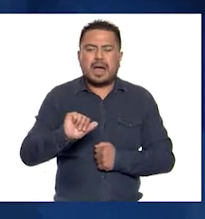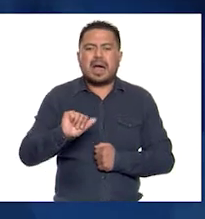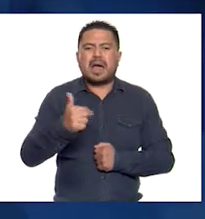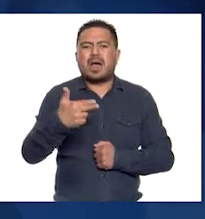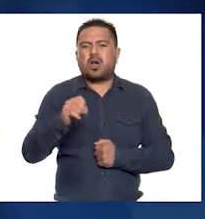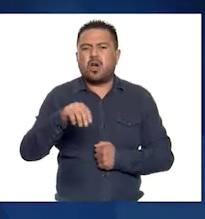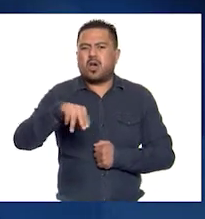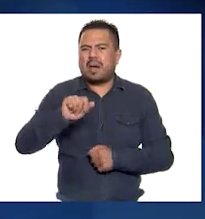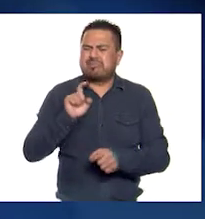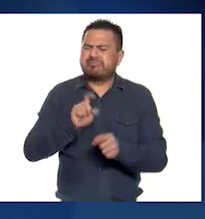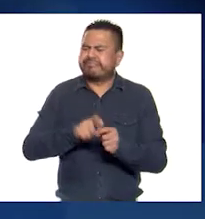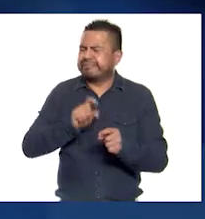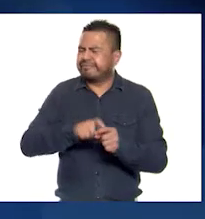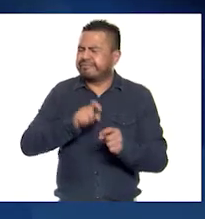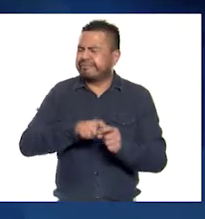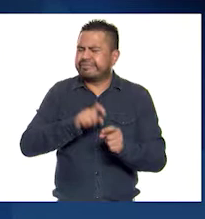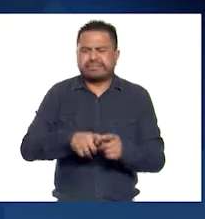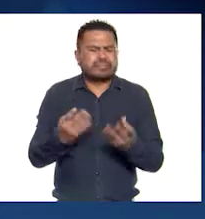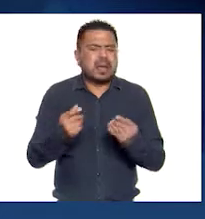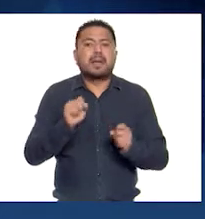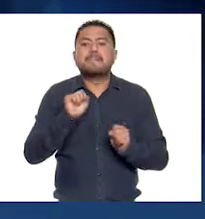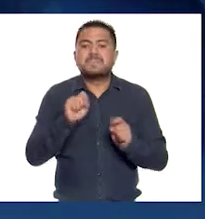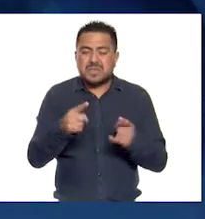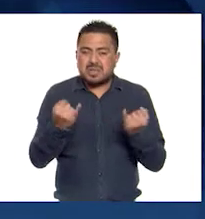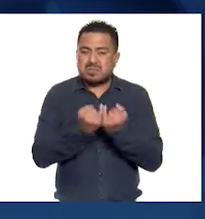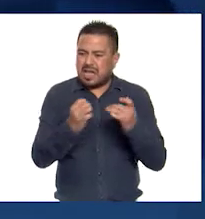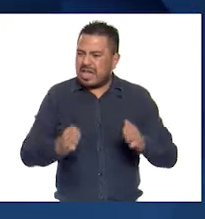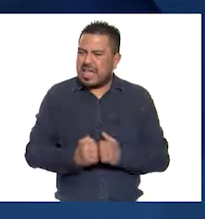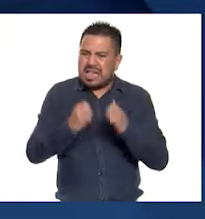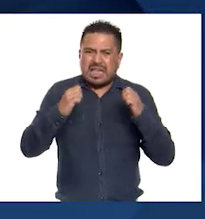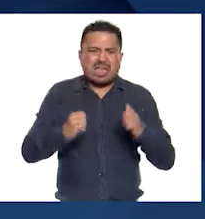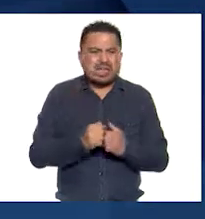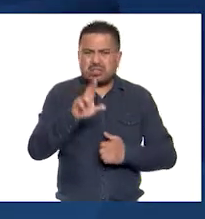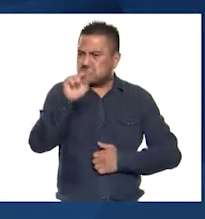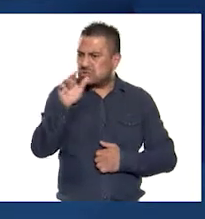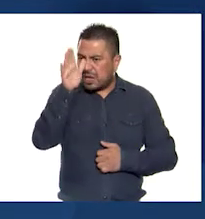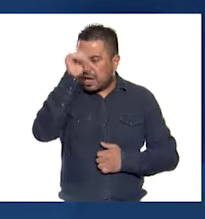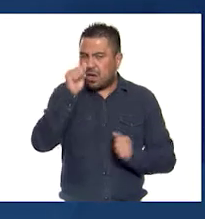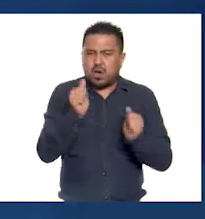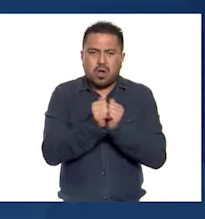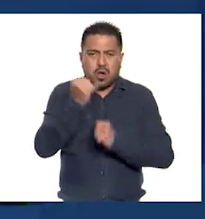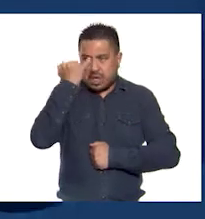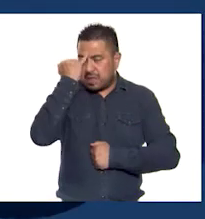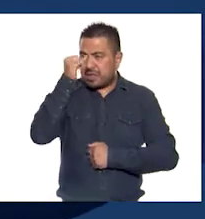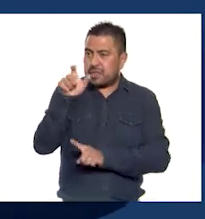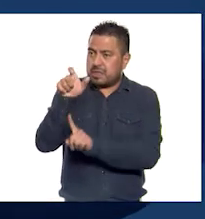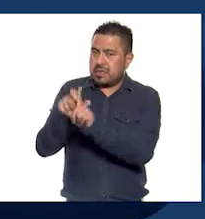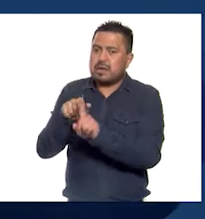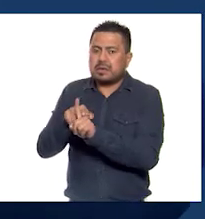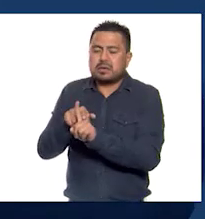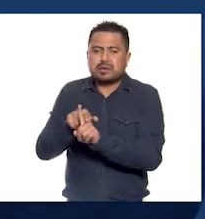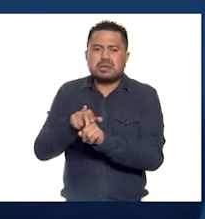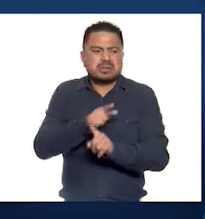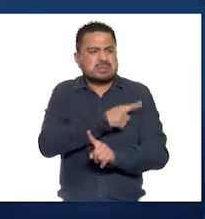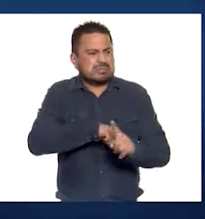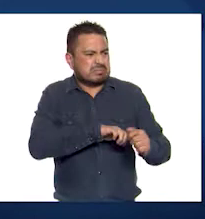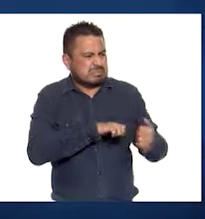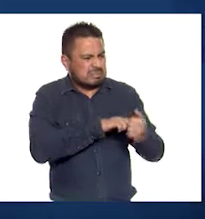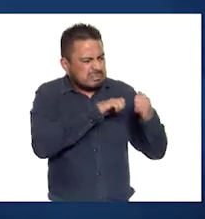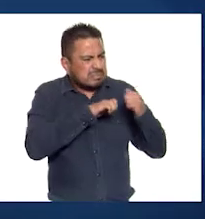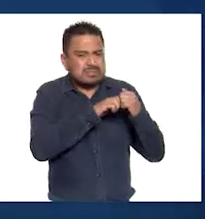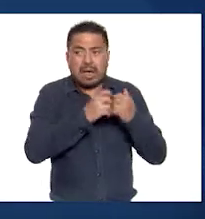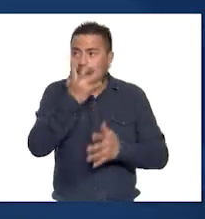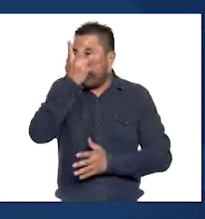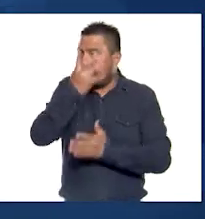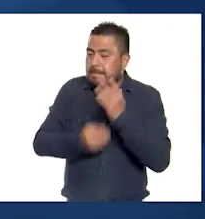muchos seguidores, pero también muchos enemigos que no estaban de acuerdo con sus ideas. Perseguido por sus adversarios,